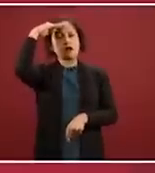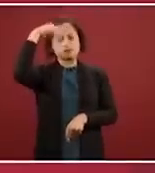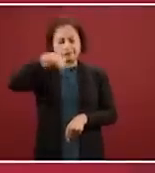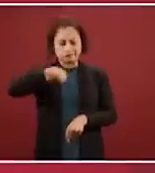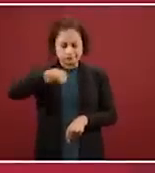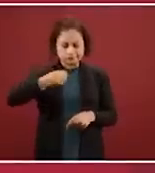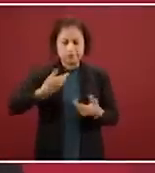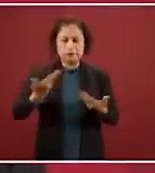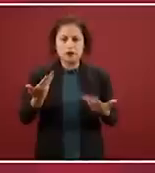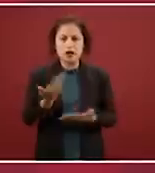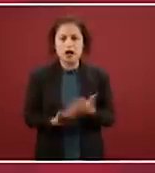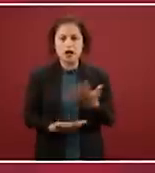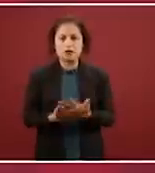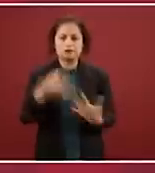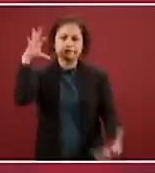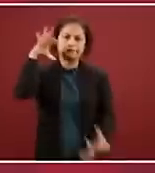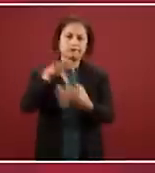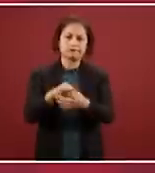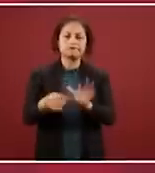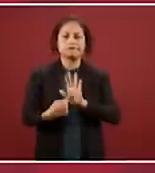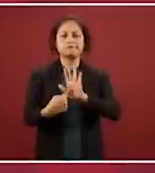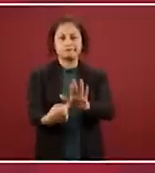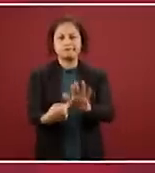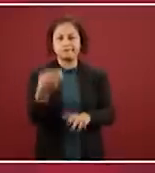y también